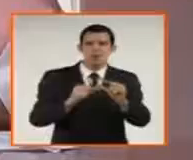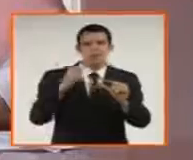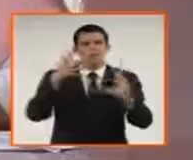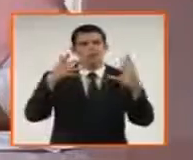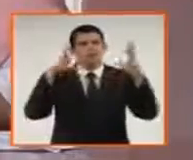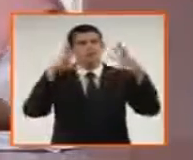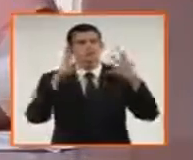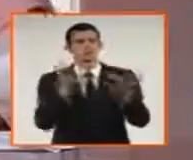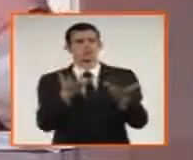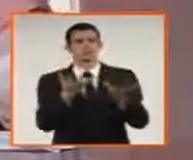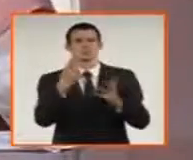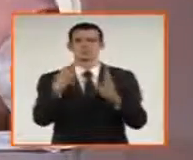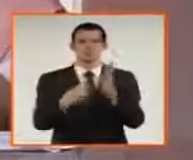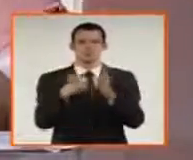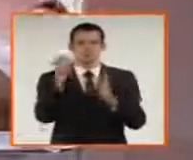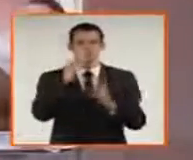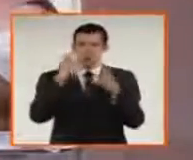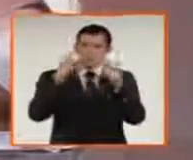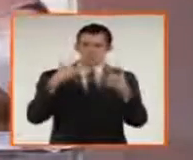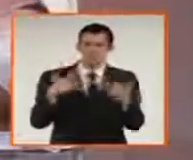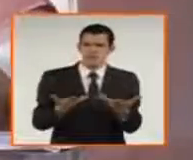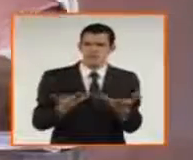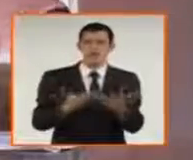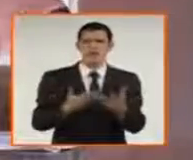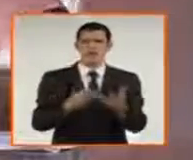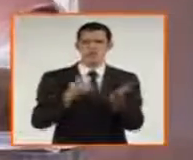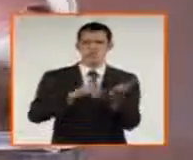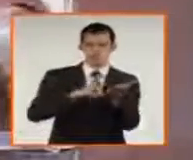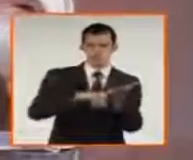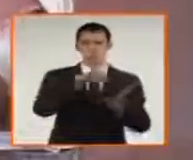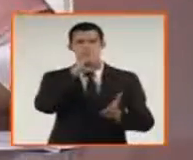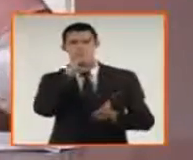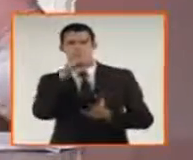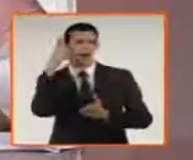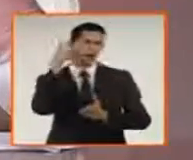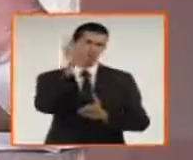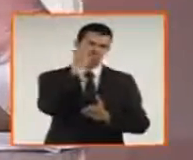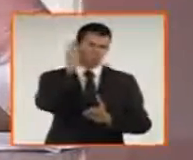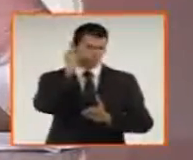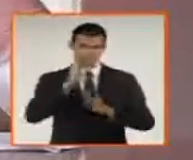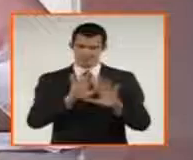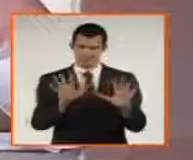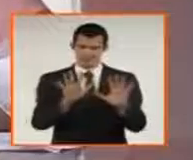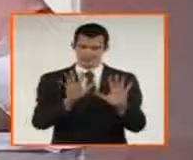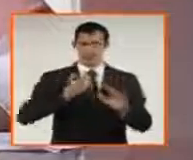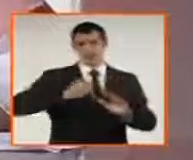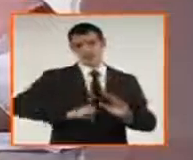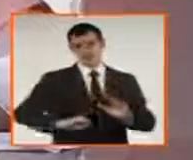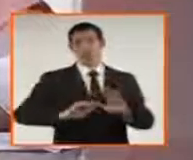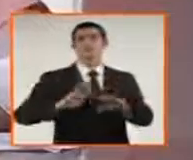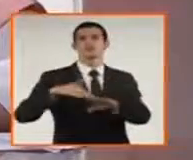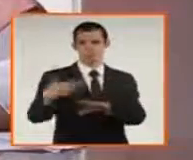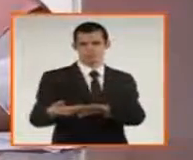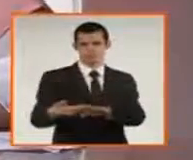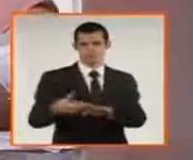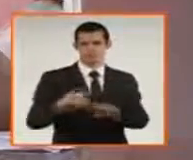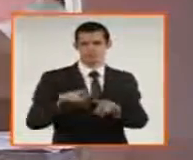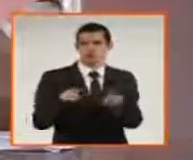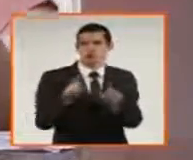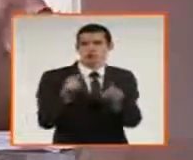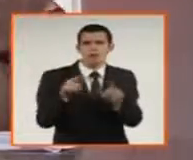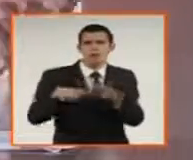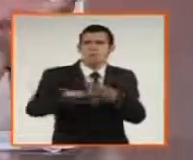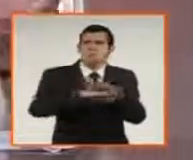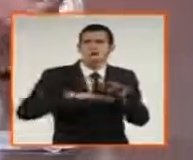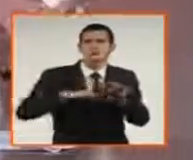es decir, mientras más próximo, más derechos y más efectos se generan. Por vía de principio,